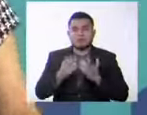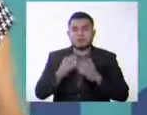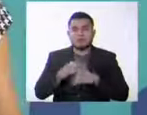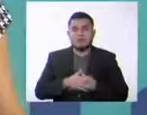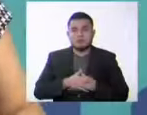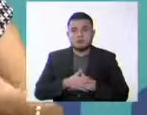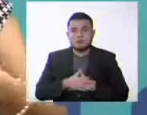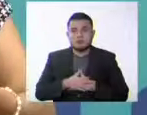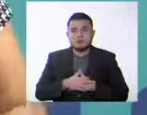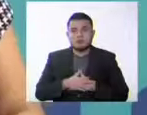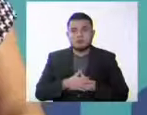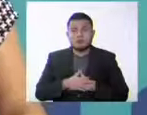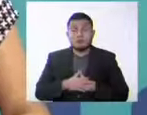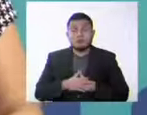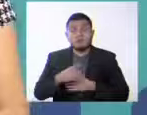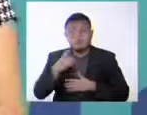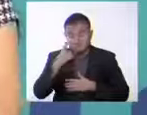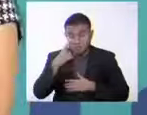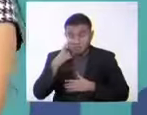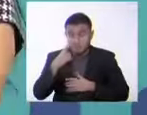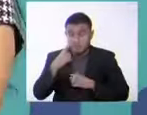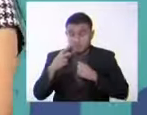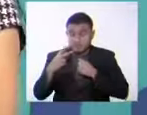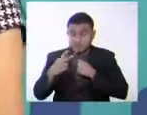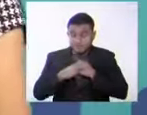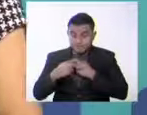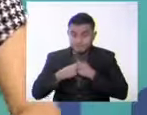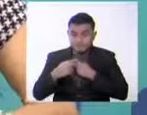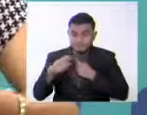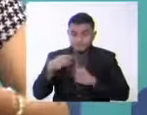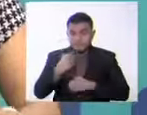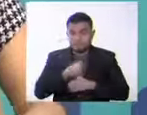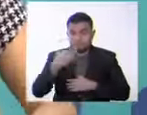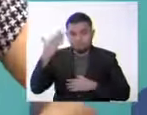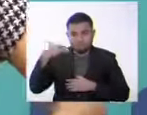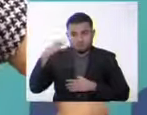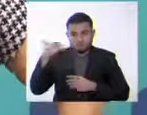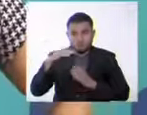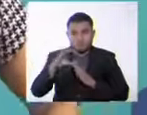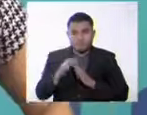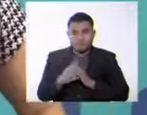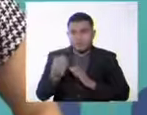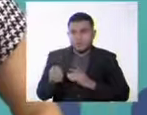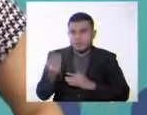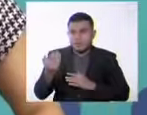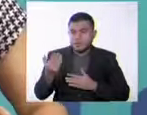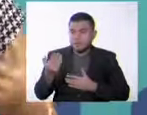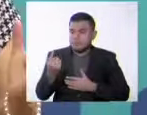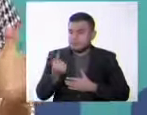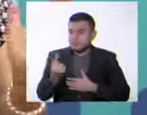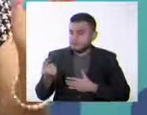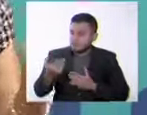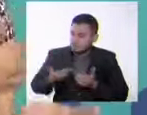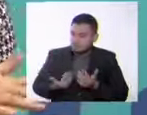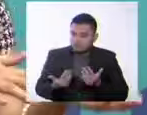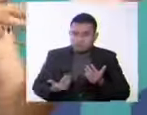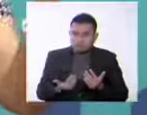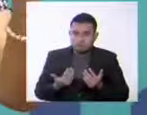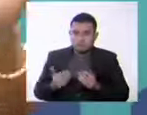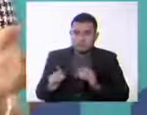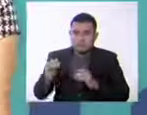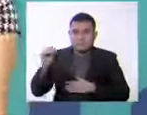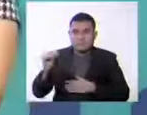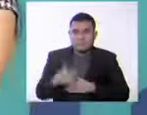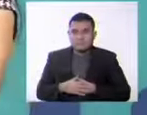nosotros conservamos, preservamos nuestro patrimonio cultural, le sirve a las nuevas generaciones, es decir, que pasa